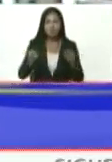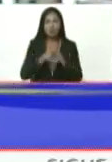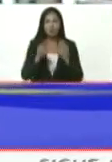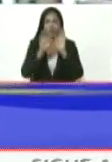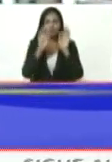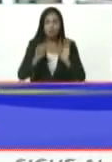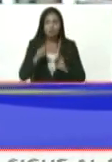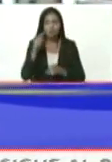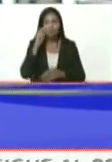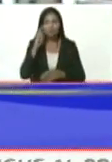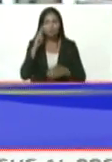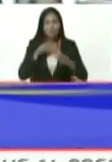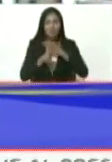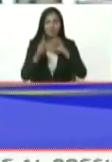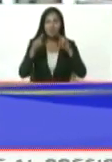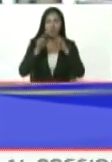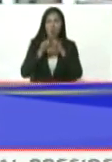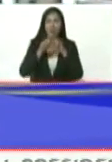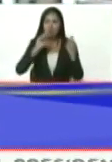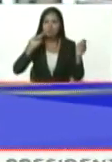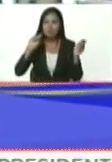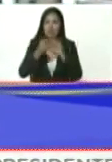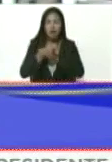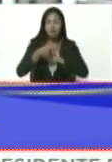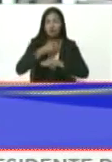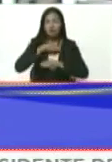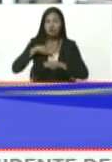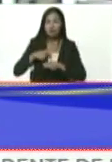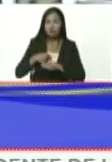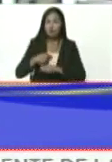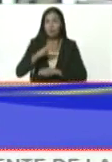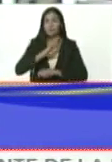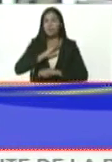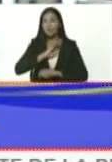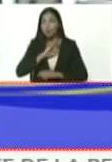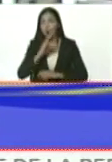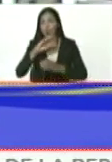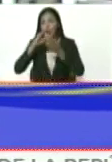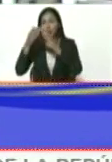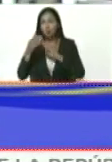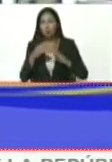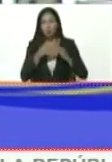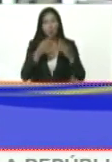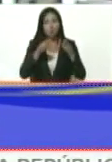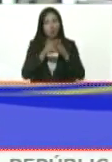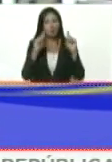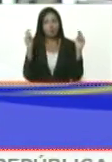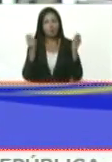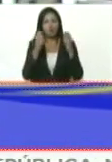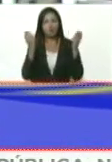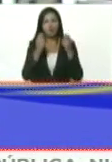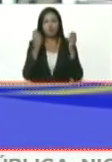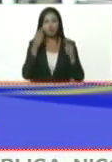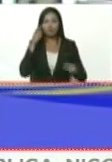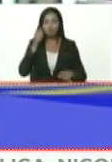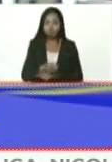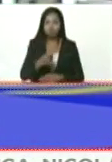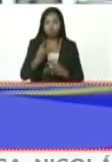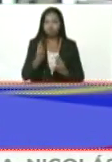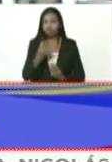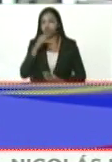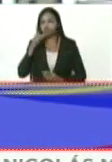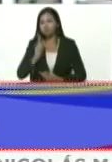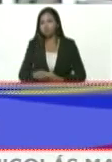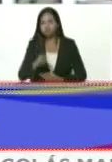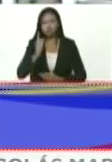punto de vista de las transformaciones, depende de las comunas. Y así fue esa jornada. Exigente,